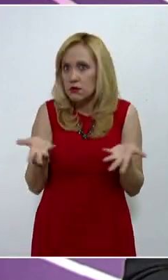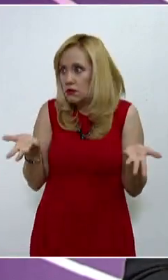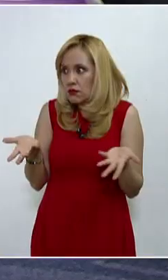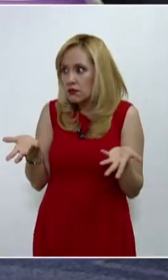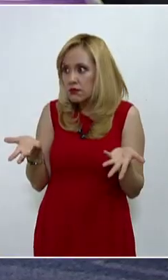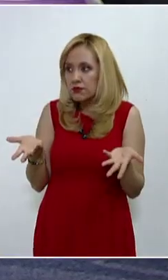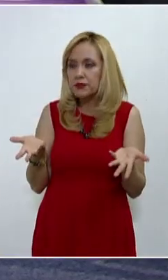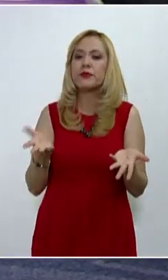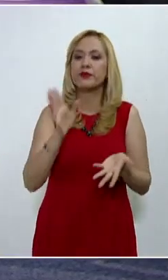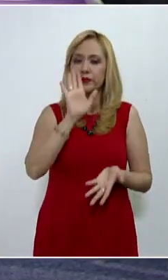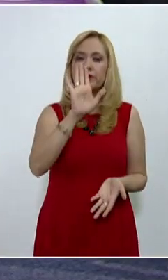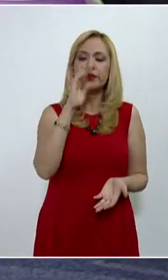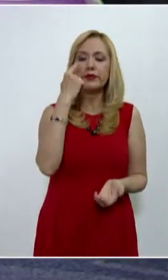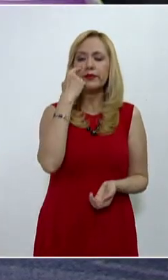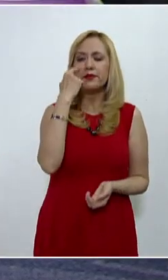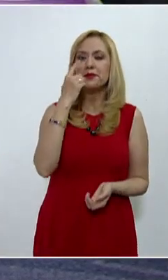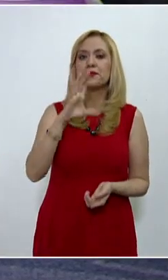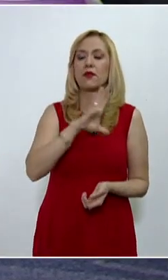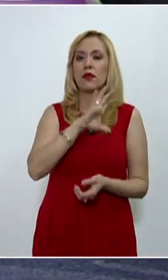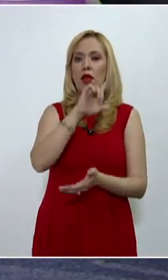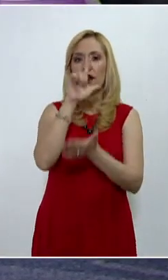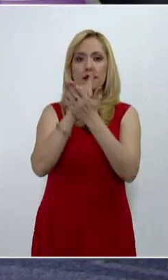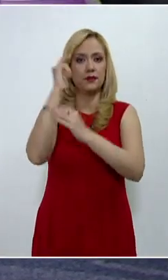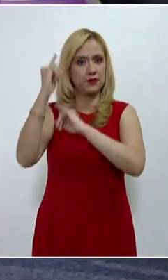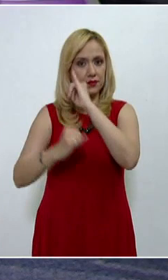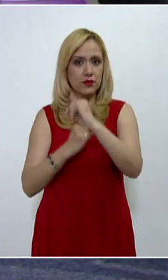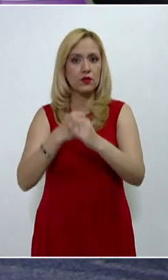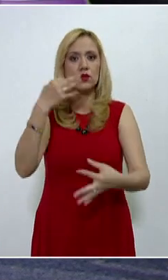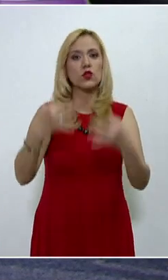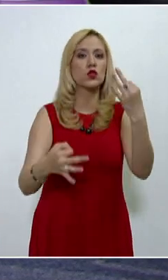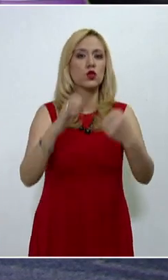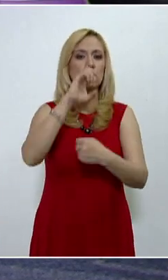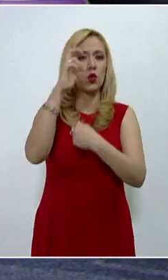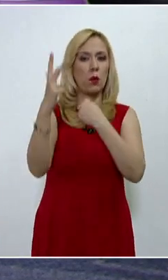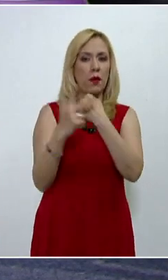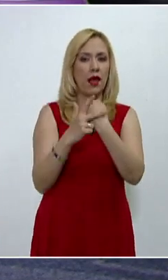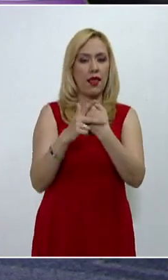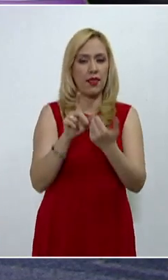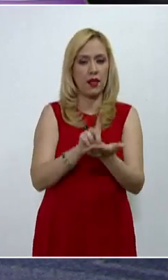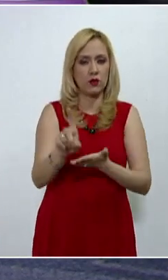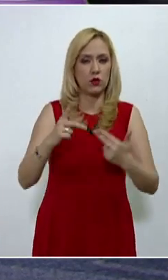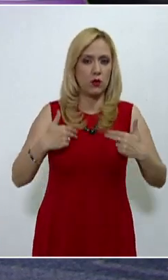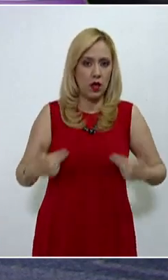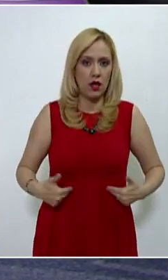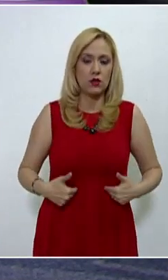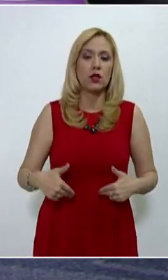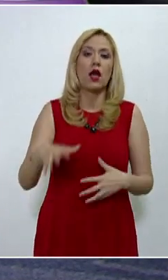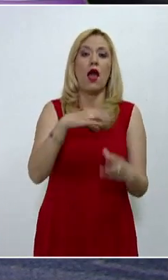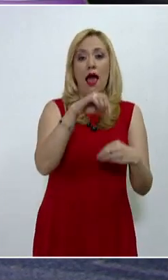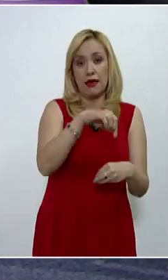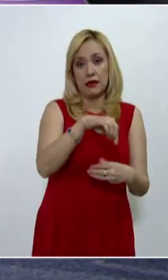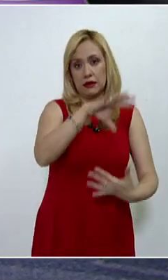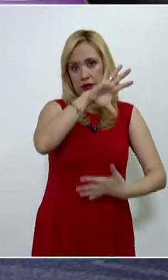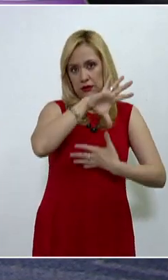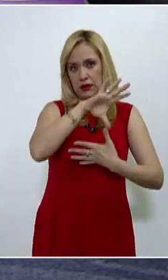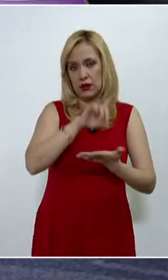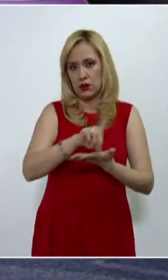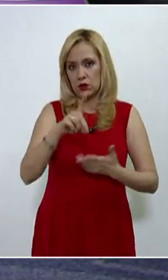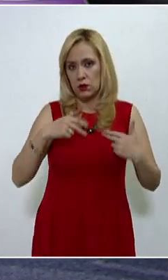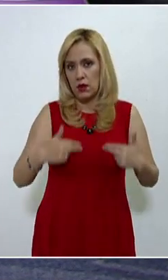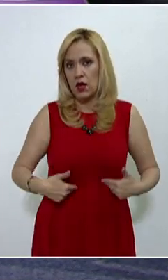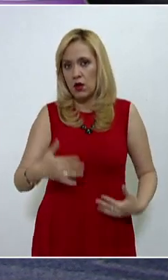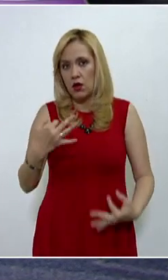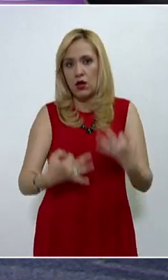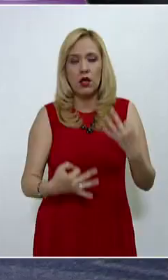Sí, hay un estándar internacional de la Corte Europea de Derechos Humanos, en nuestro caso de la Corte Interamericana de Derechos Humanos, que dice, me parece